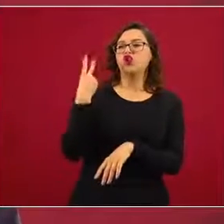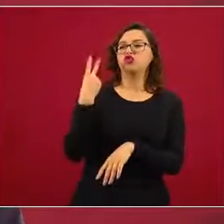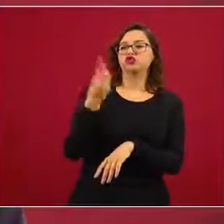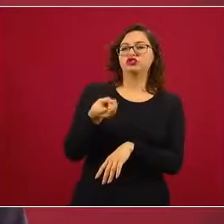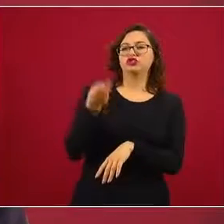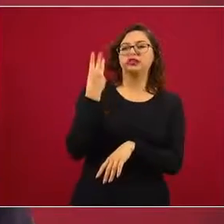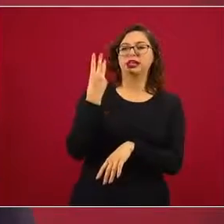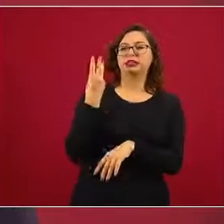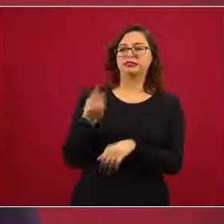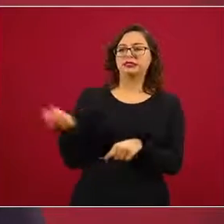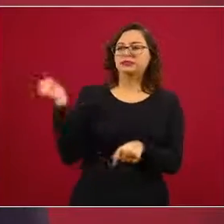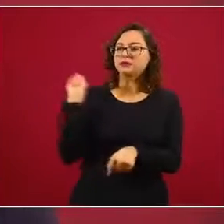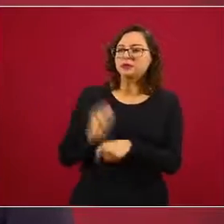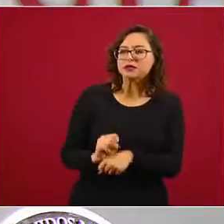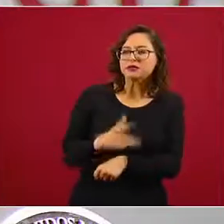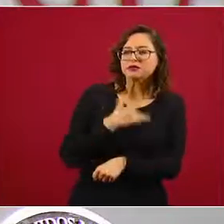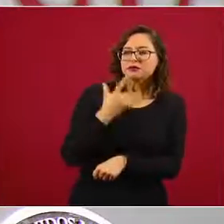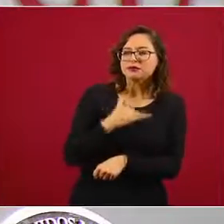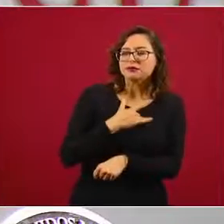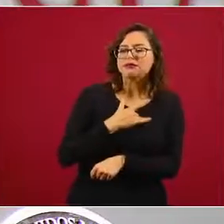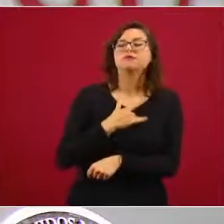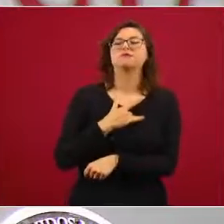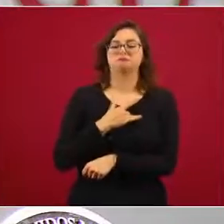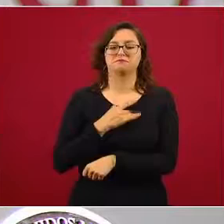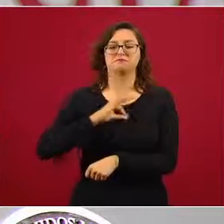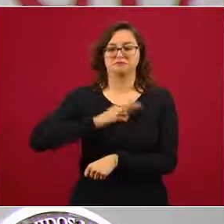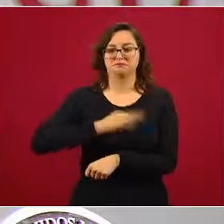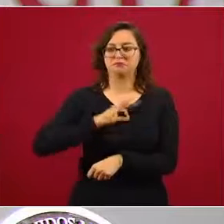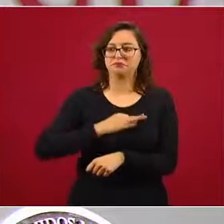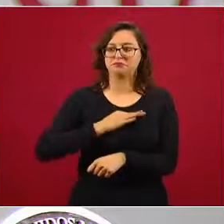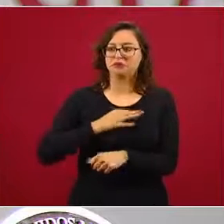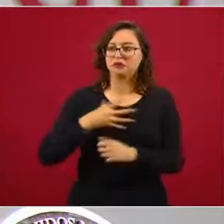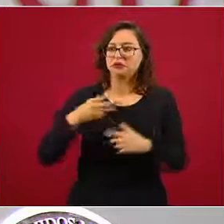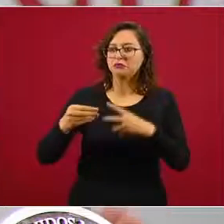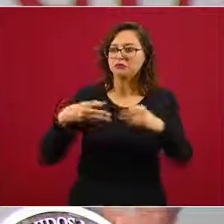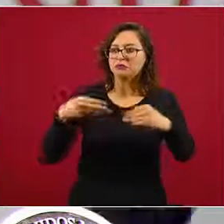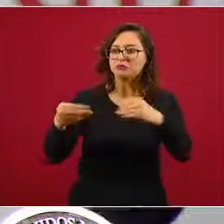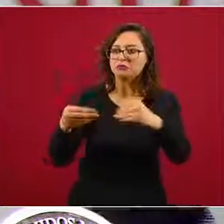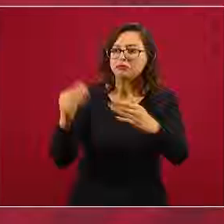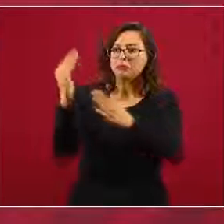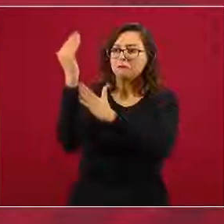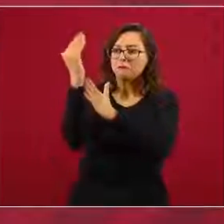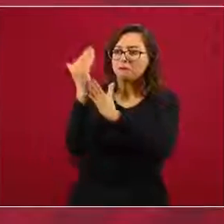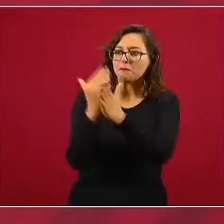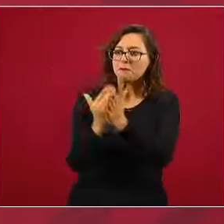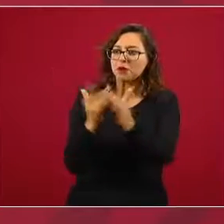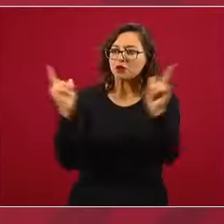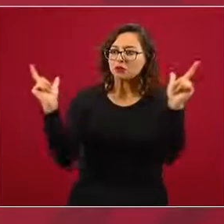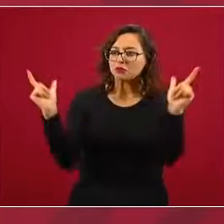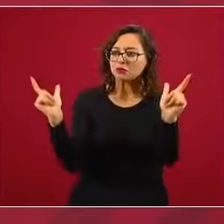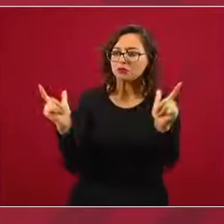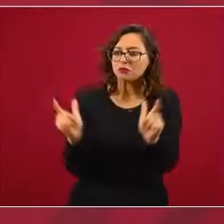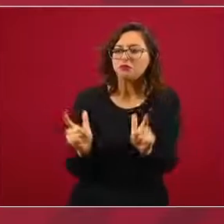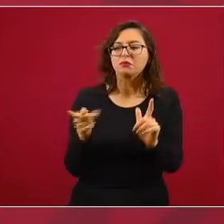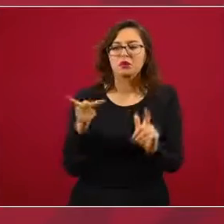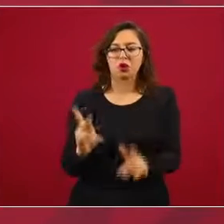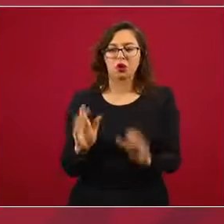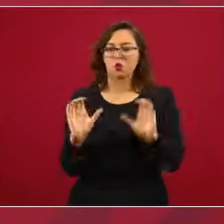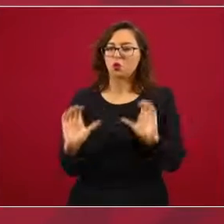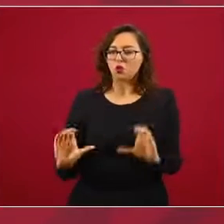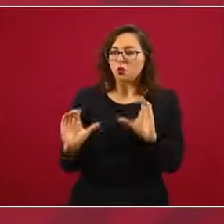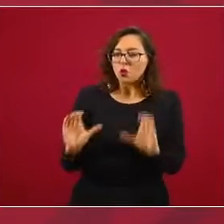señales ya tempranas de descenso, pero siempre somos cautelosos y hasta que no vemos una tendencia clara,